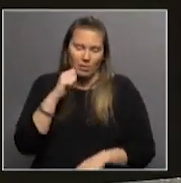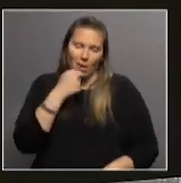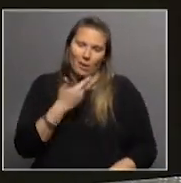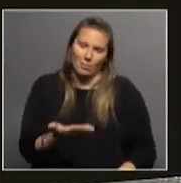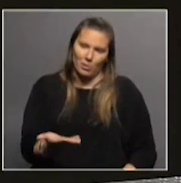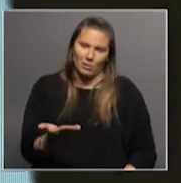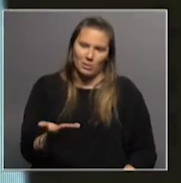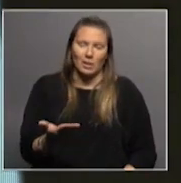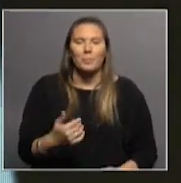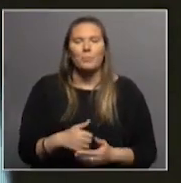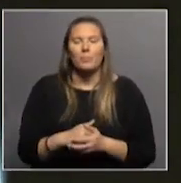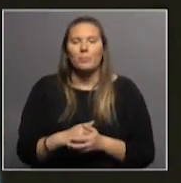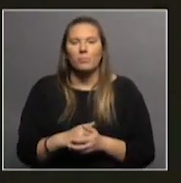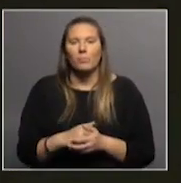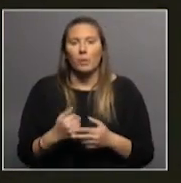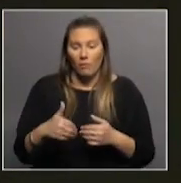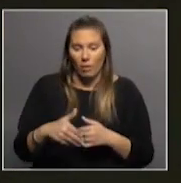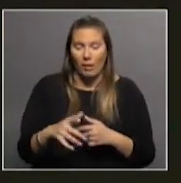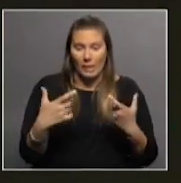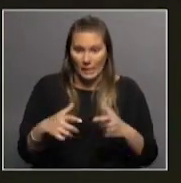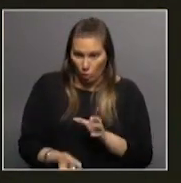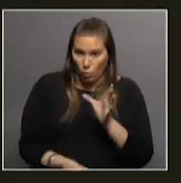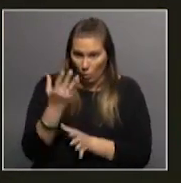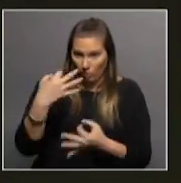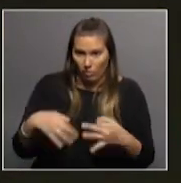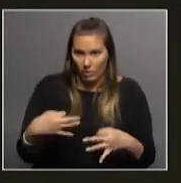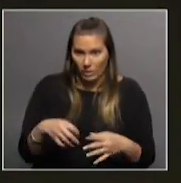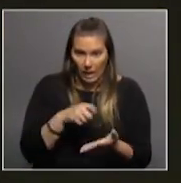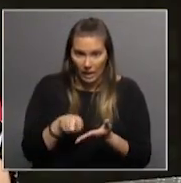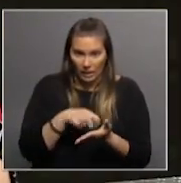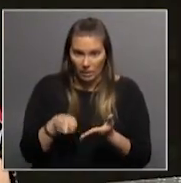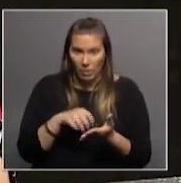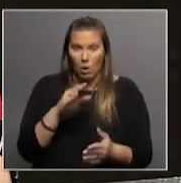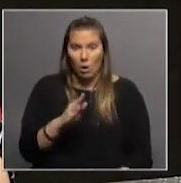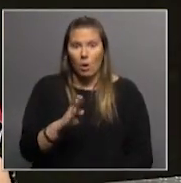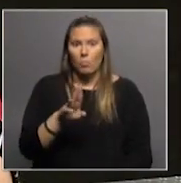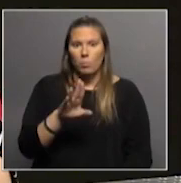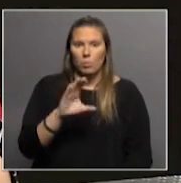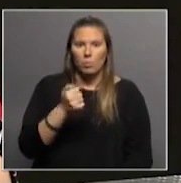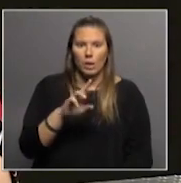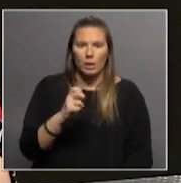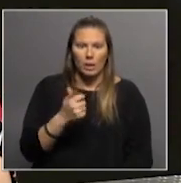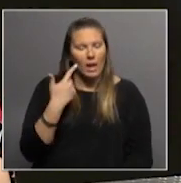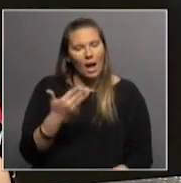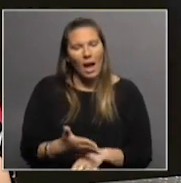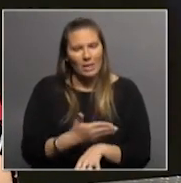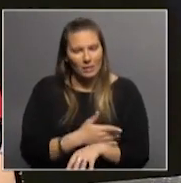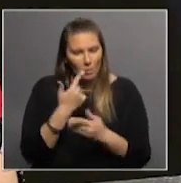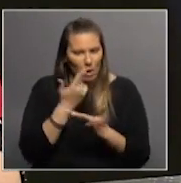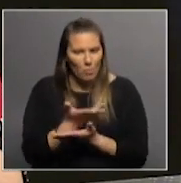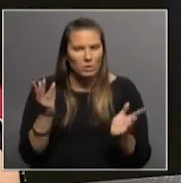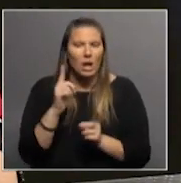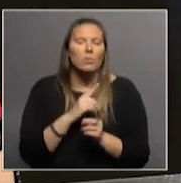mónica se viene disco nuevo igualmente no está componiendo buscar ahora digamos que es un adelanto sí sí hay